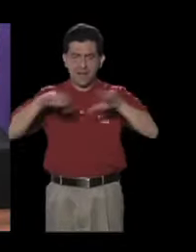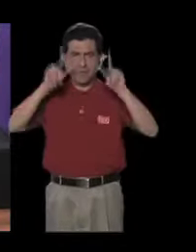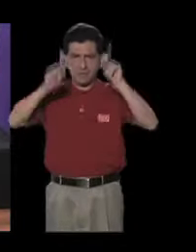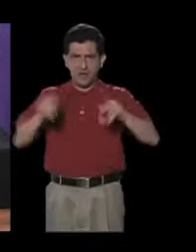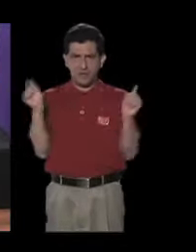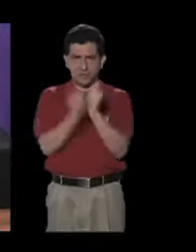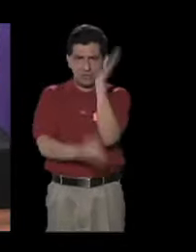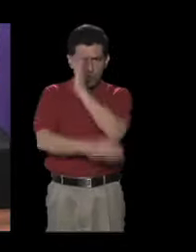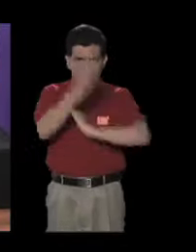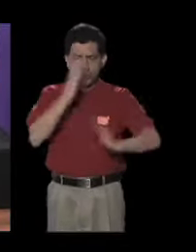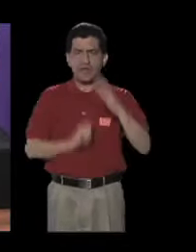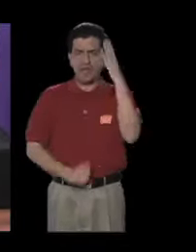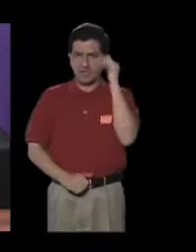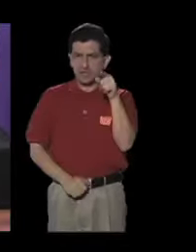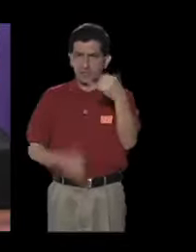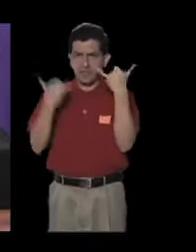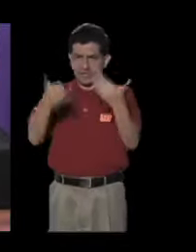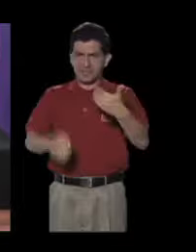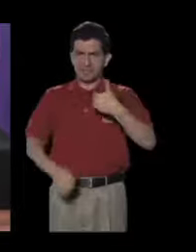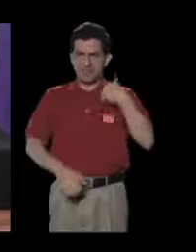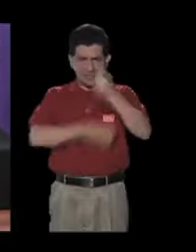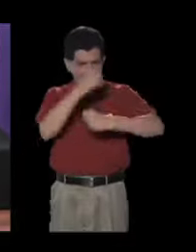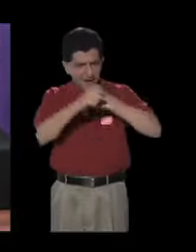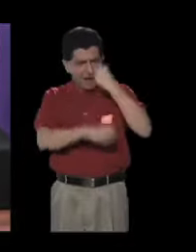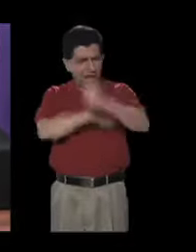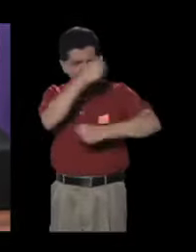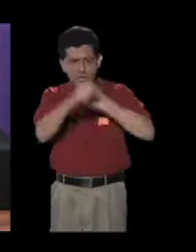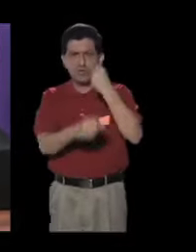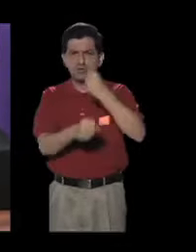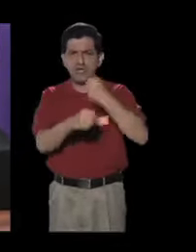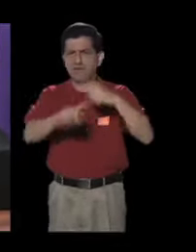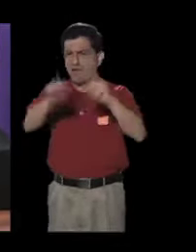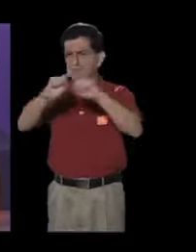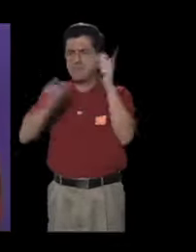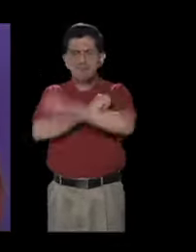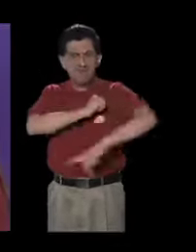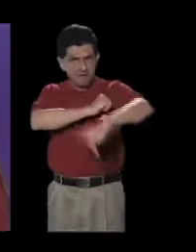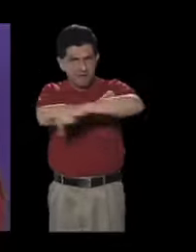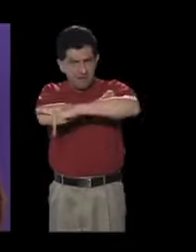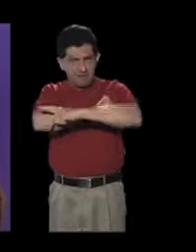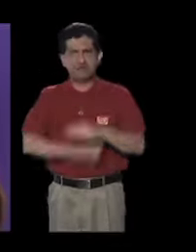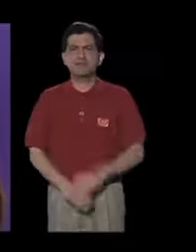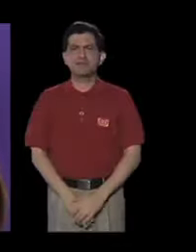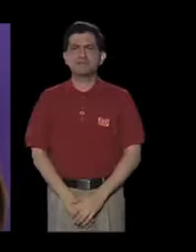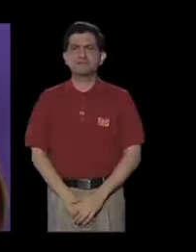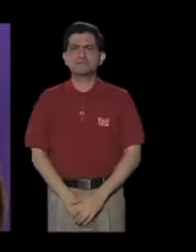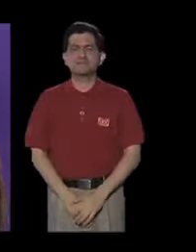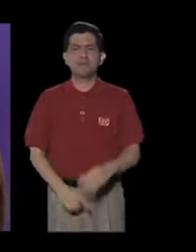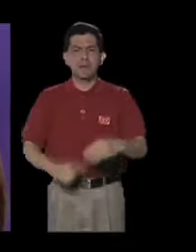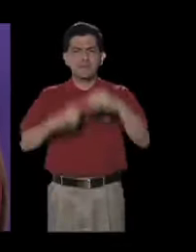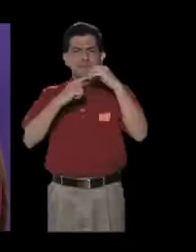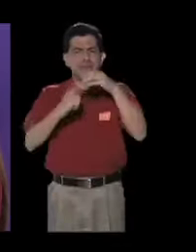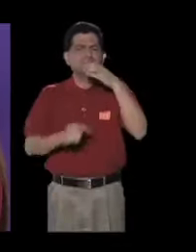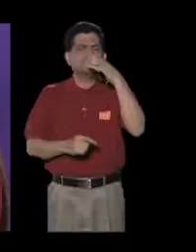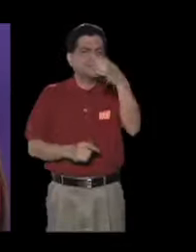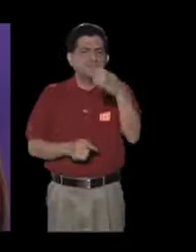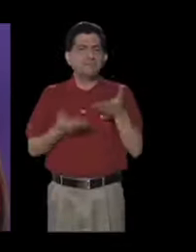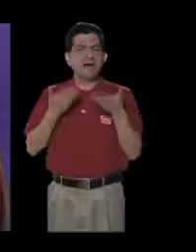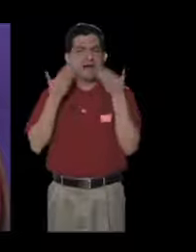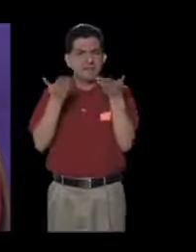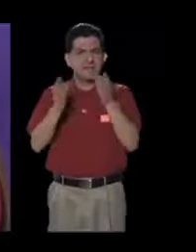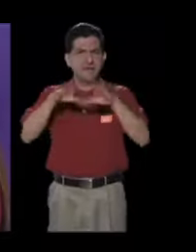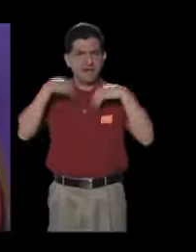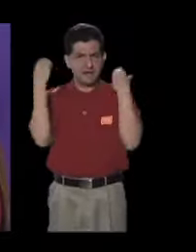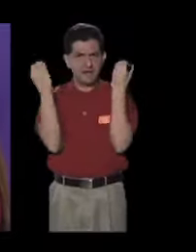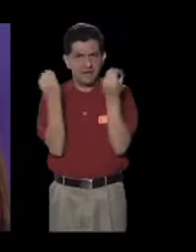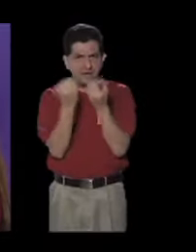el movimiento de personas con discapacidad y a través de la experiencia que usted ha tenido estos años trabajando en múltiples países, ¿cuál podría ser el principal consejo